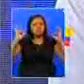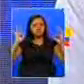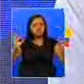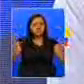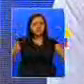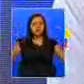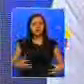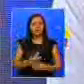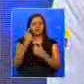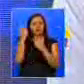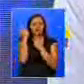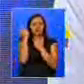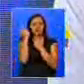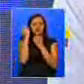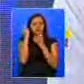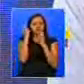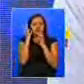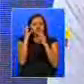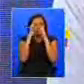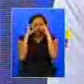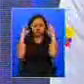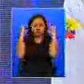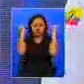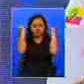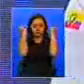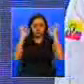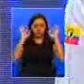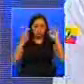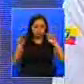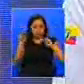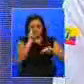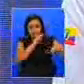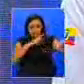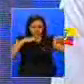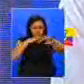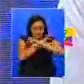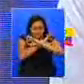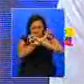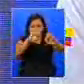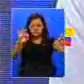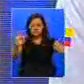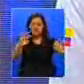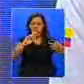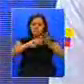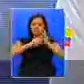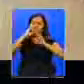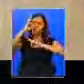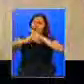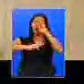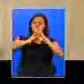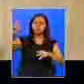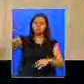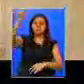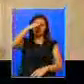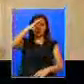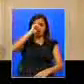la creación de las moléculas de los medicamentos que se fabrican en Cuba, que no tienen nada que pedirle a ningún país alrededor del mundo. Están